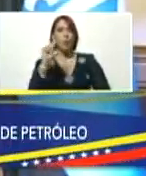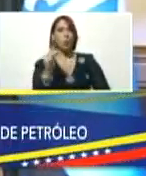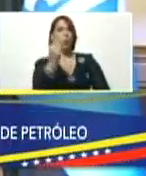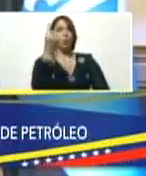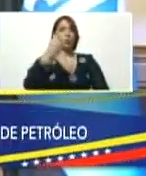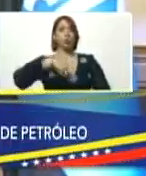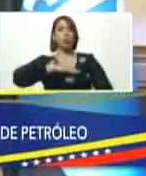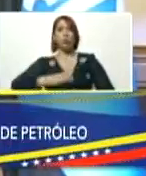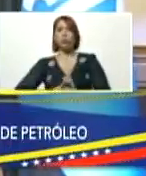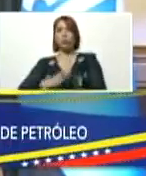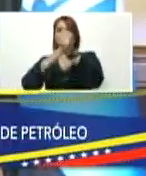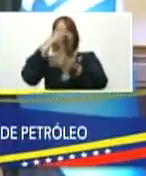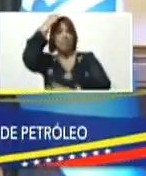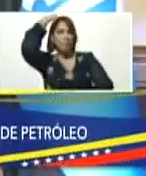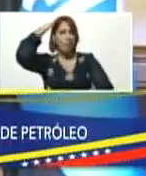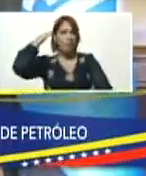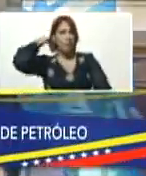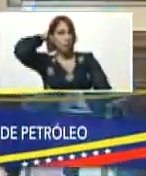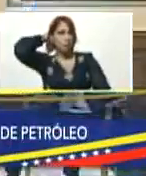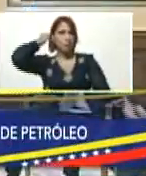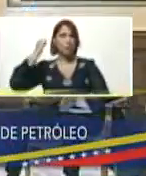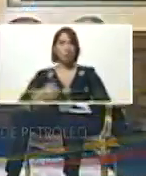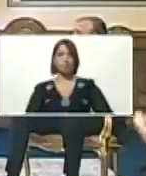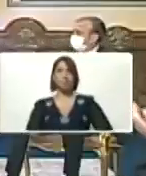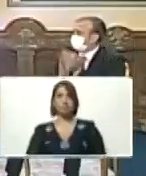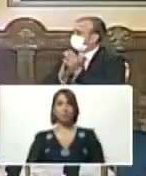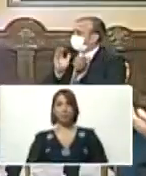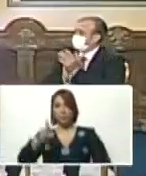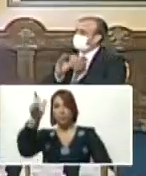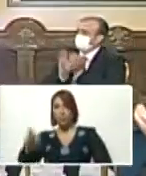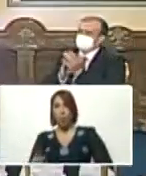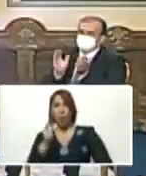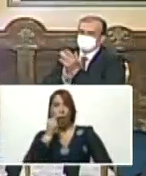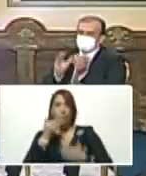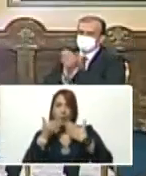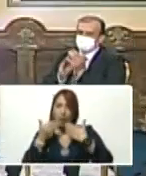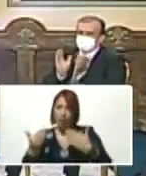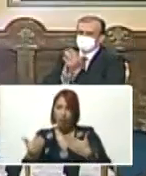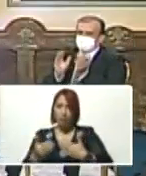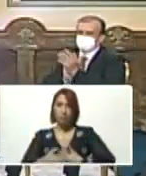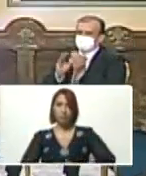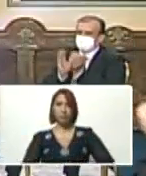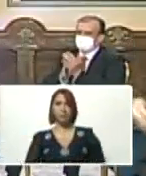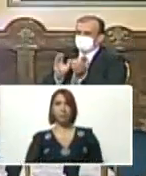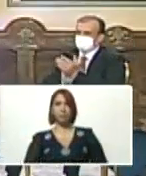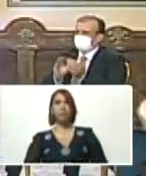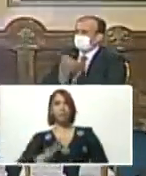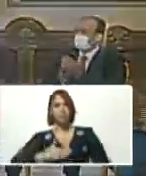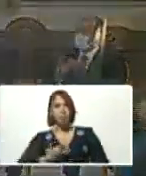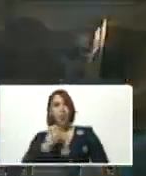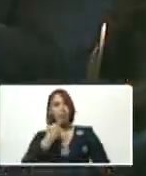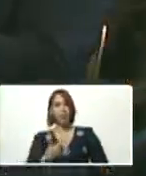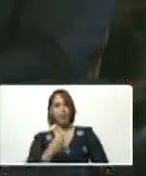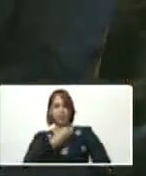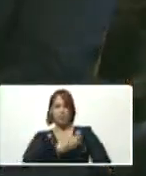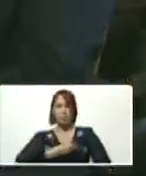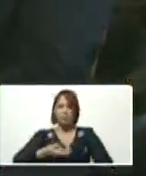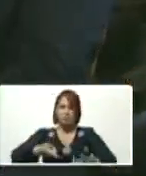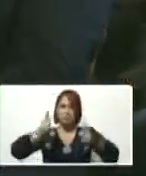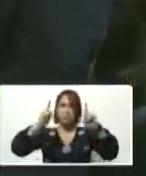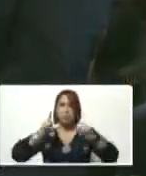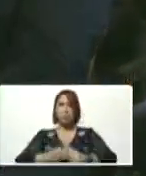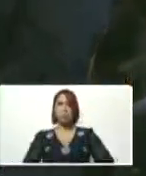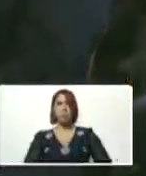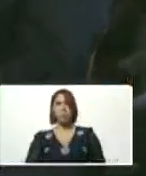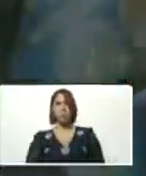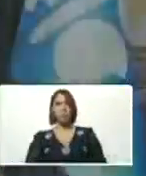héroes, Francisco de Miranda. Mohamed Barquindo, muchas gracias. Puedo decir, misión cumplida,